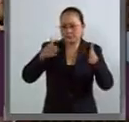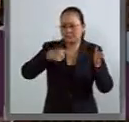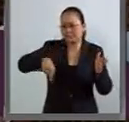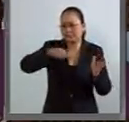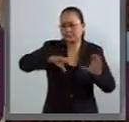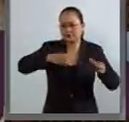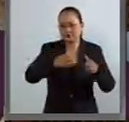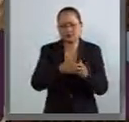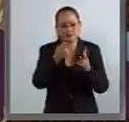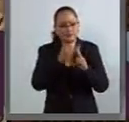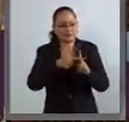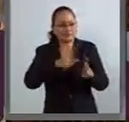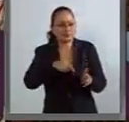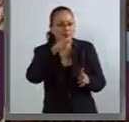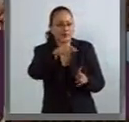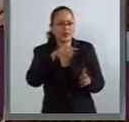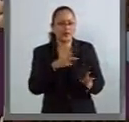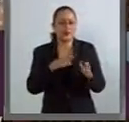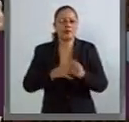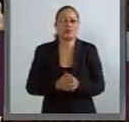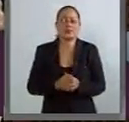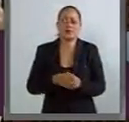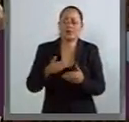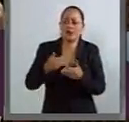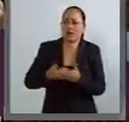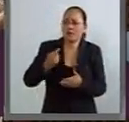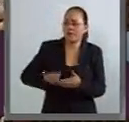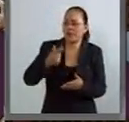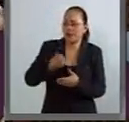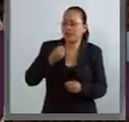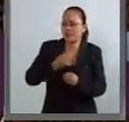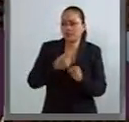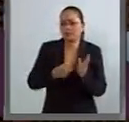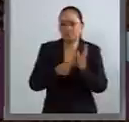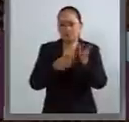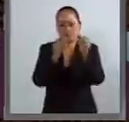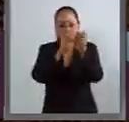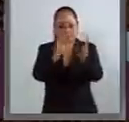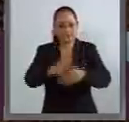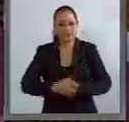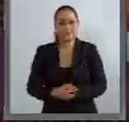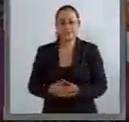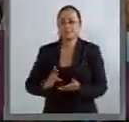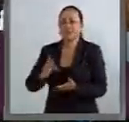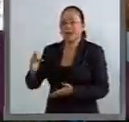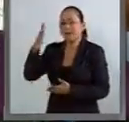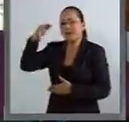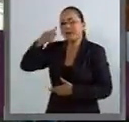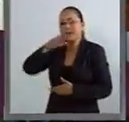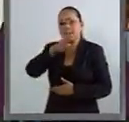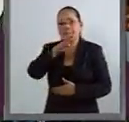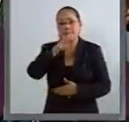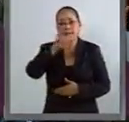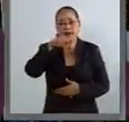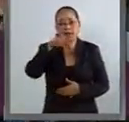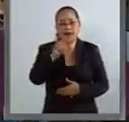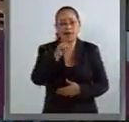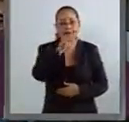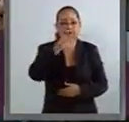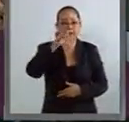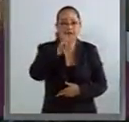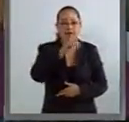abrir boca y le agradezco en esta primera oportunidad, diputado. Muchas gracias. Como no, gracias a usted, maestra Blanca Lilia Ibarra, por